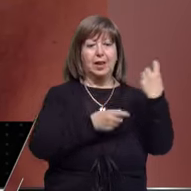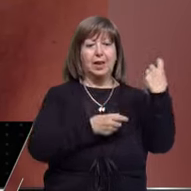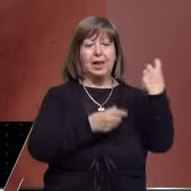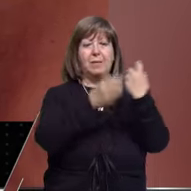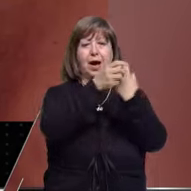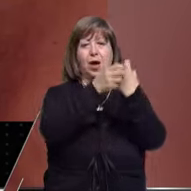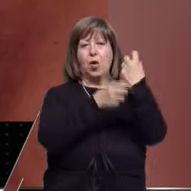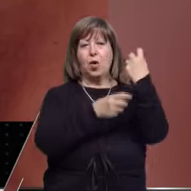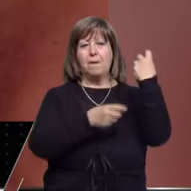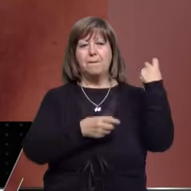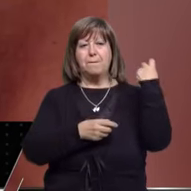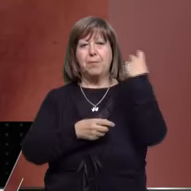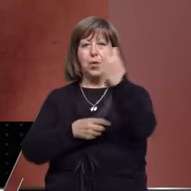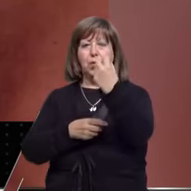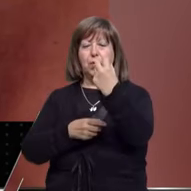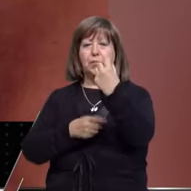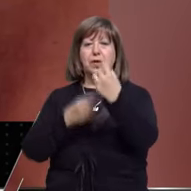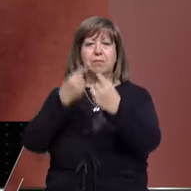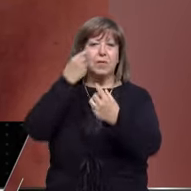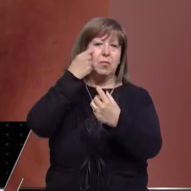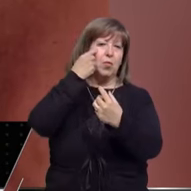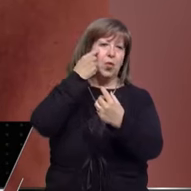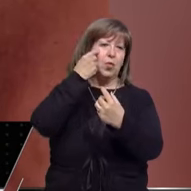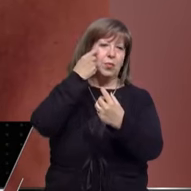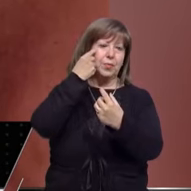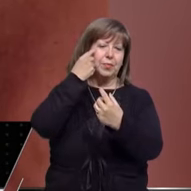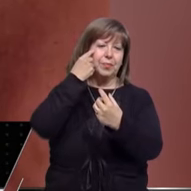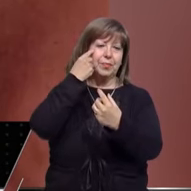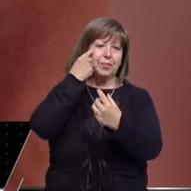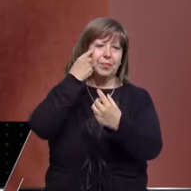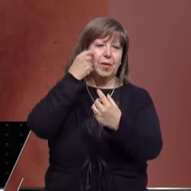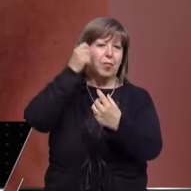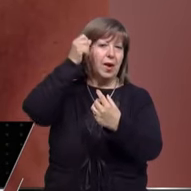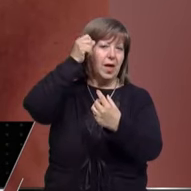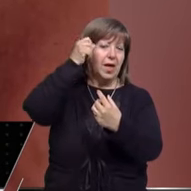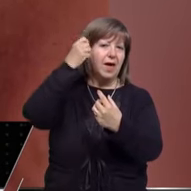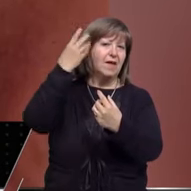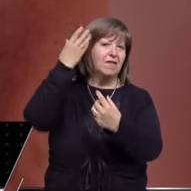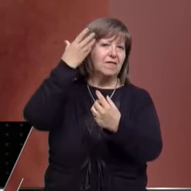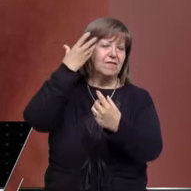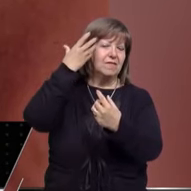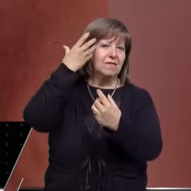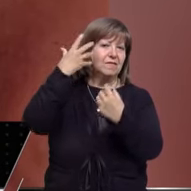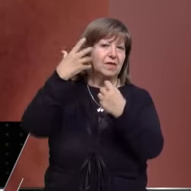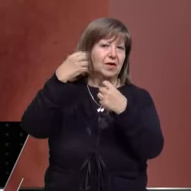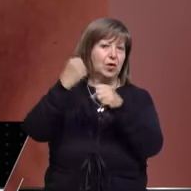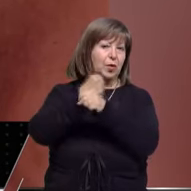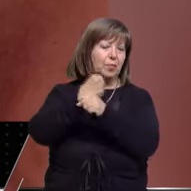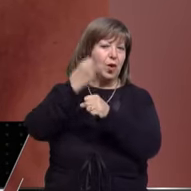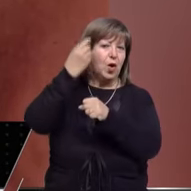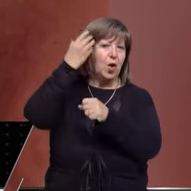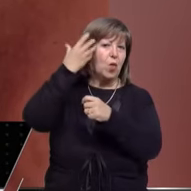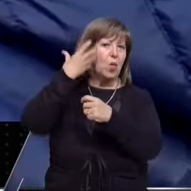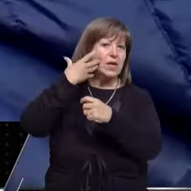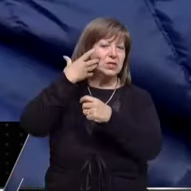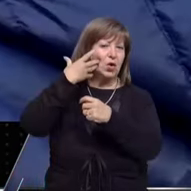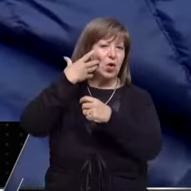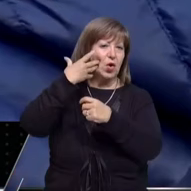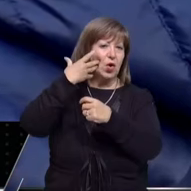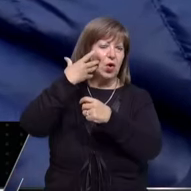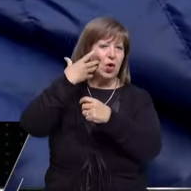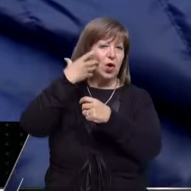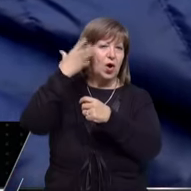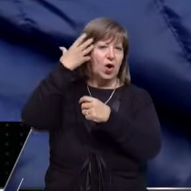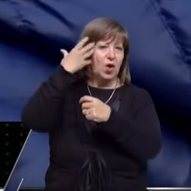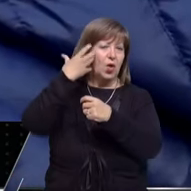una manopla, es lo que hablaba con la oftalmóloga, porque para hacerle una fractura de del hueso, o sea,